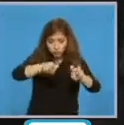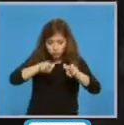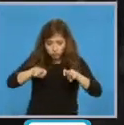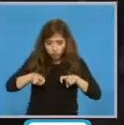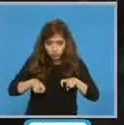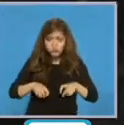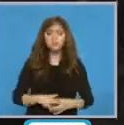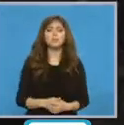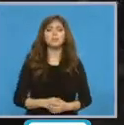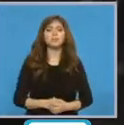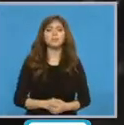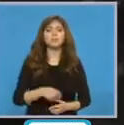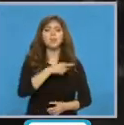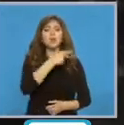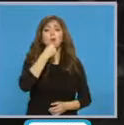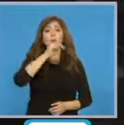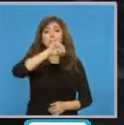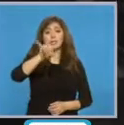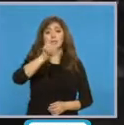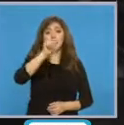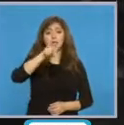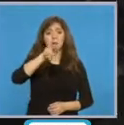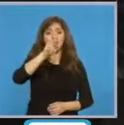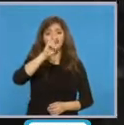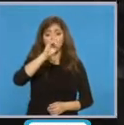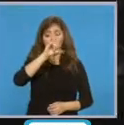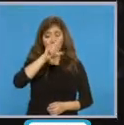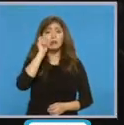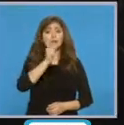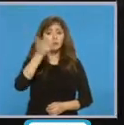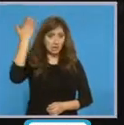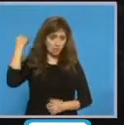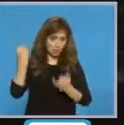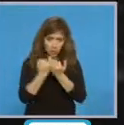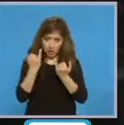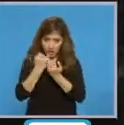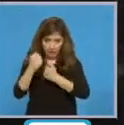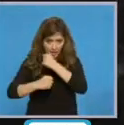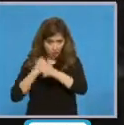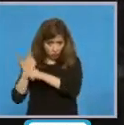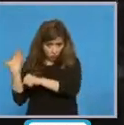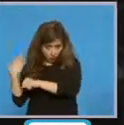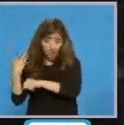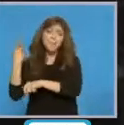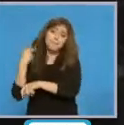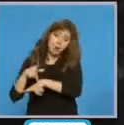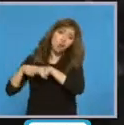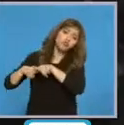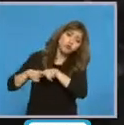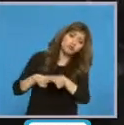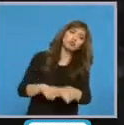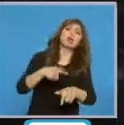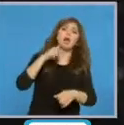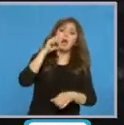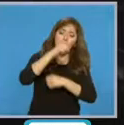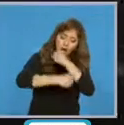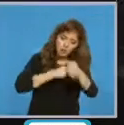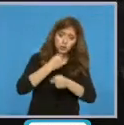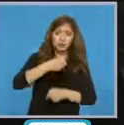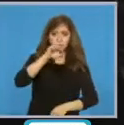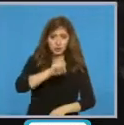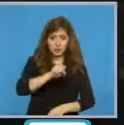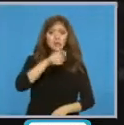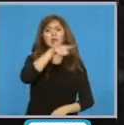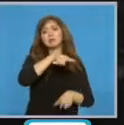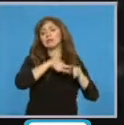llama? ¿De Jean-Paul Belmondo? Jean-Paul Belmondo. Brigitte Bardot ya era de los 50, sí, ¿verdad? Claro, pero siguió. Siguió, sí. Pues, digo, estaba de buen